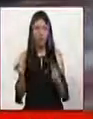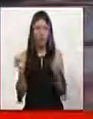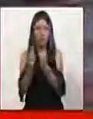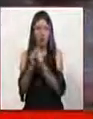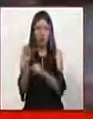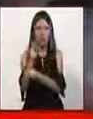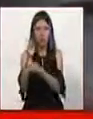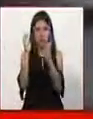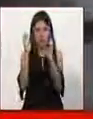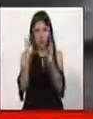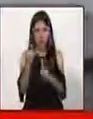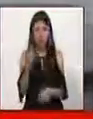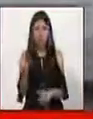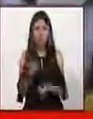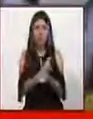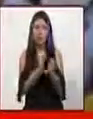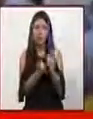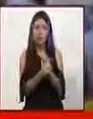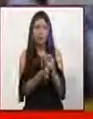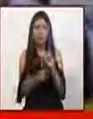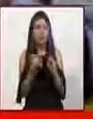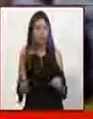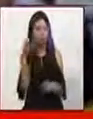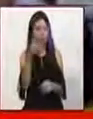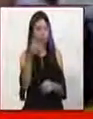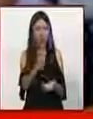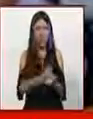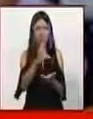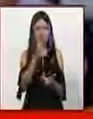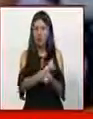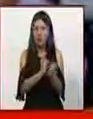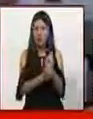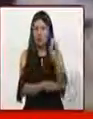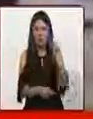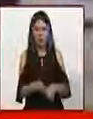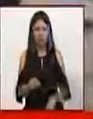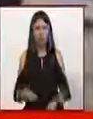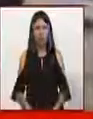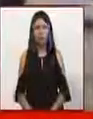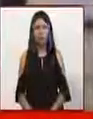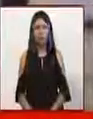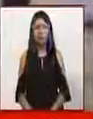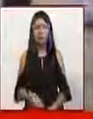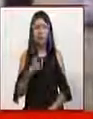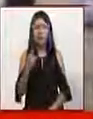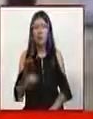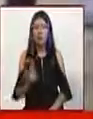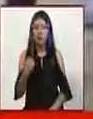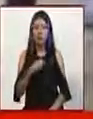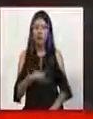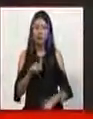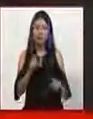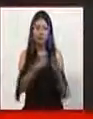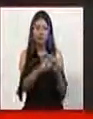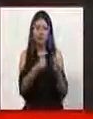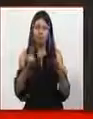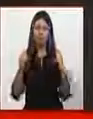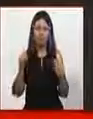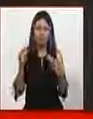instruido el cambio de modalidad de actividades en esta unidad educativa. Tiene que asumir la modalidad a